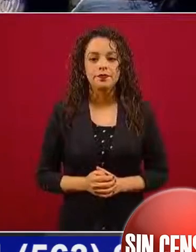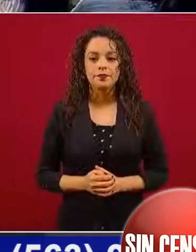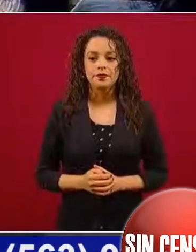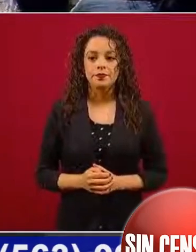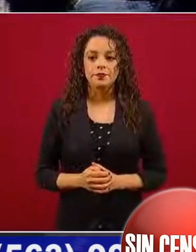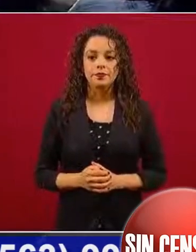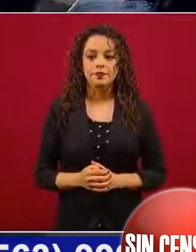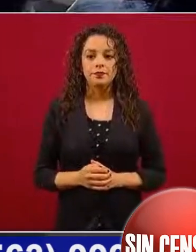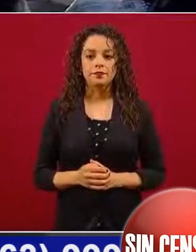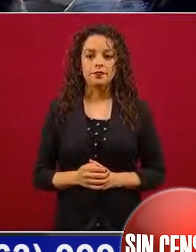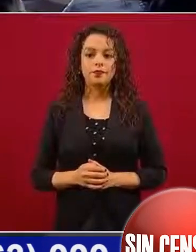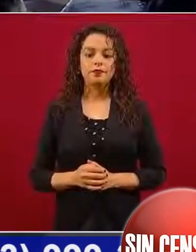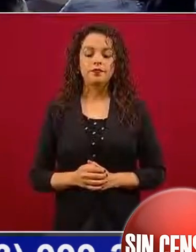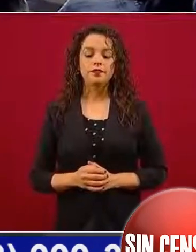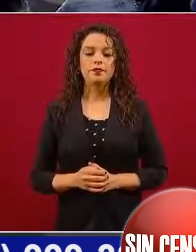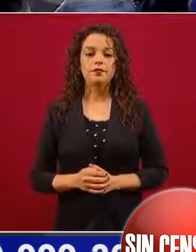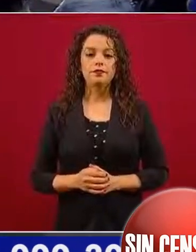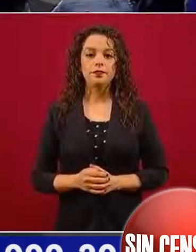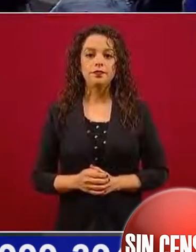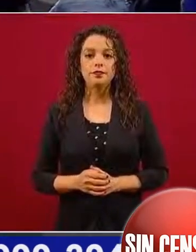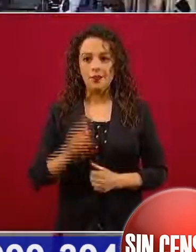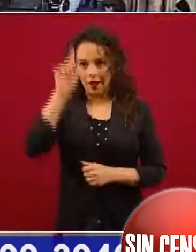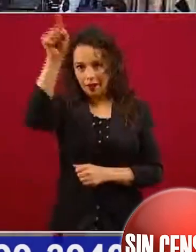A ver, allá atrás.